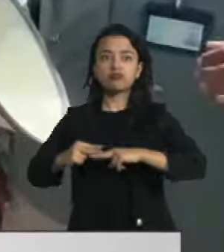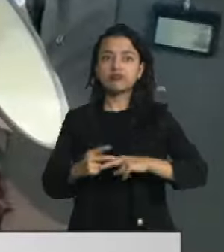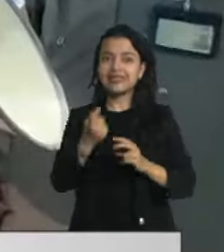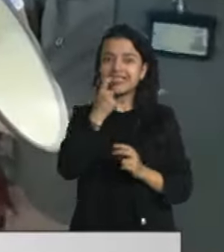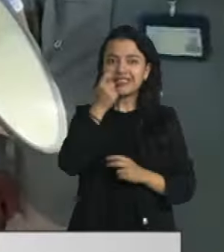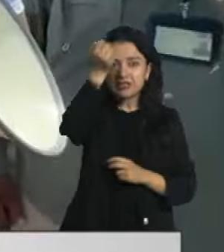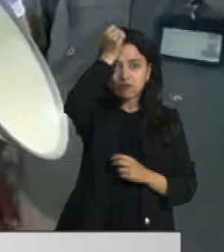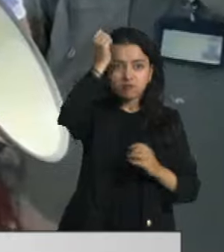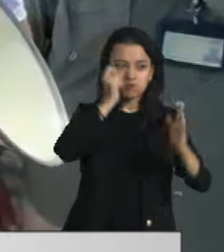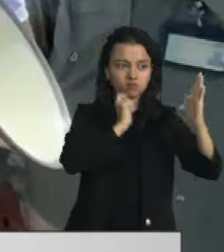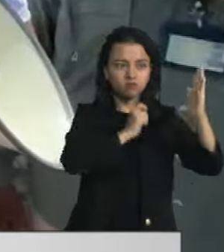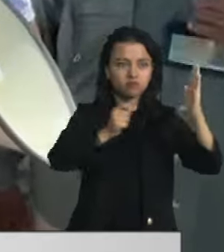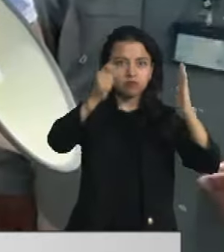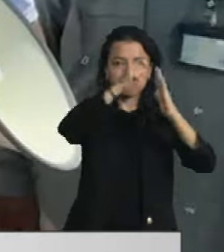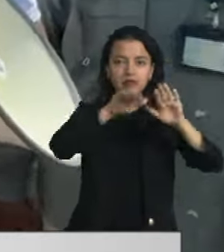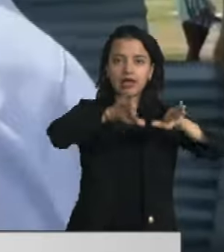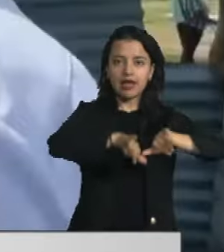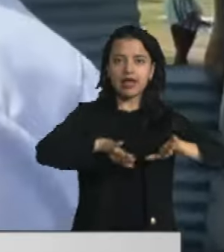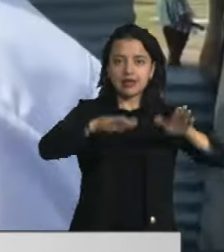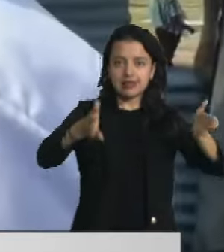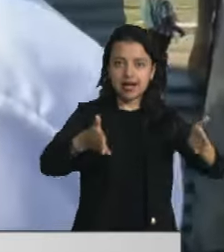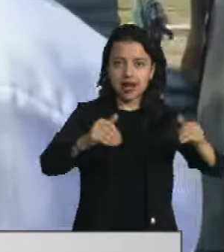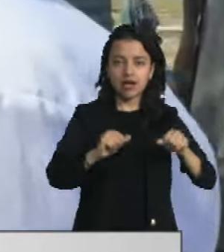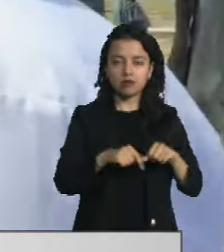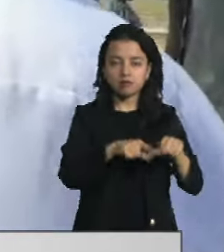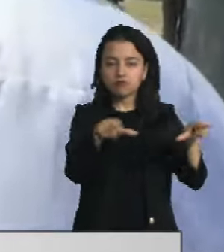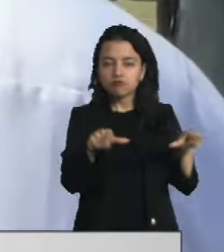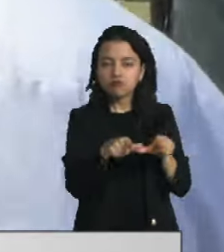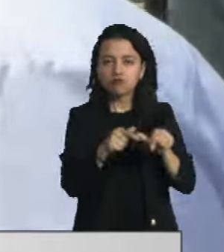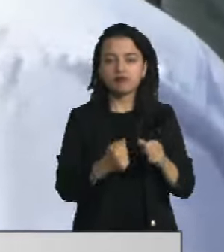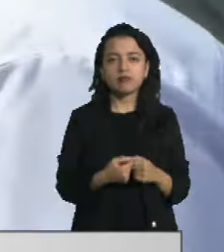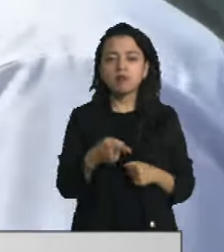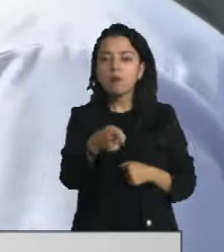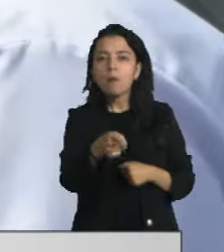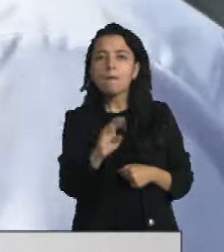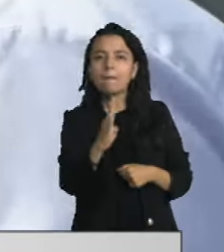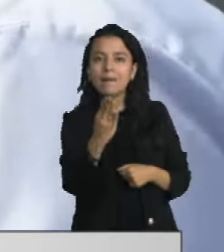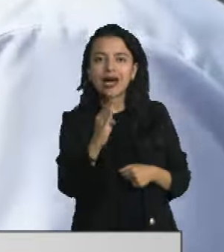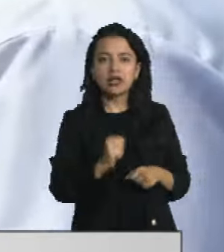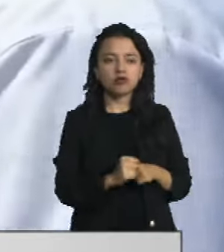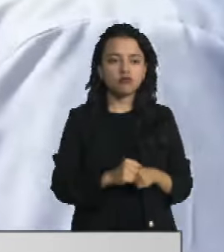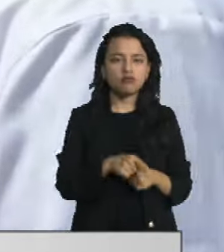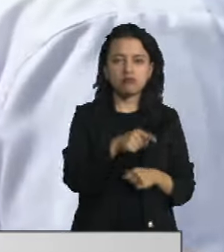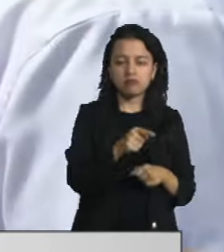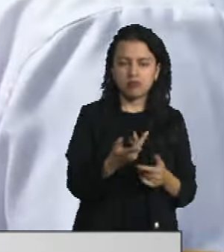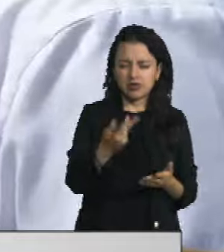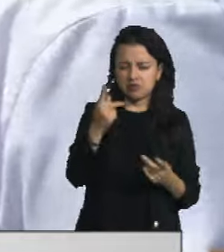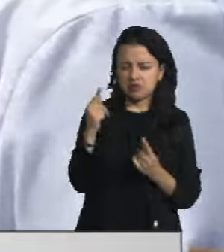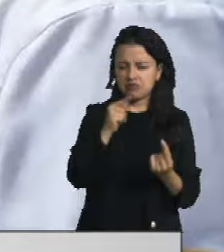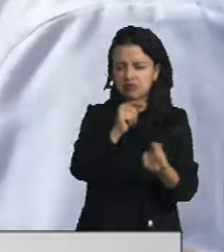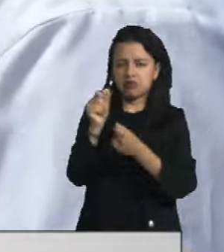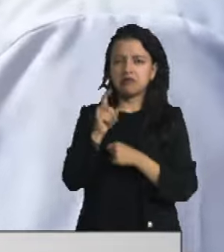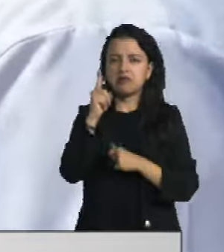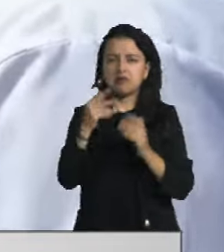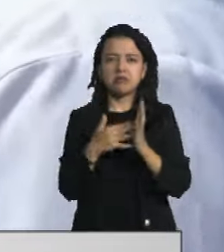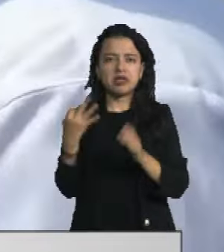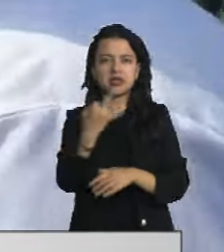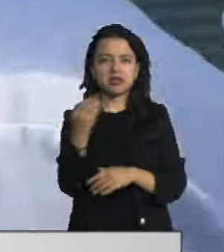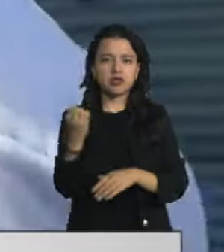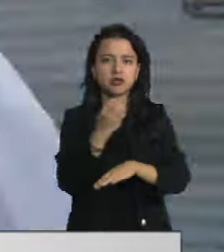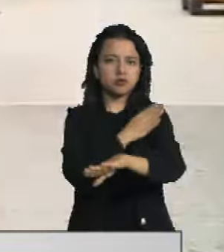y contarán con sala, comedor, cocina y baño, con una inversión cercana a los 1.300 millones de